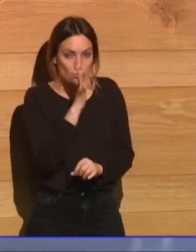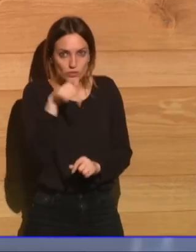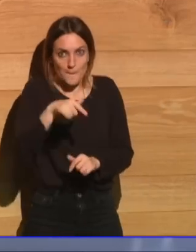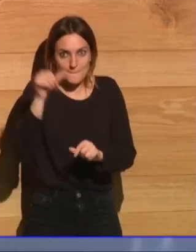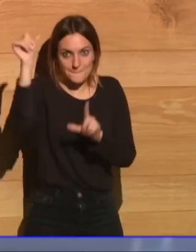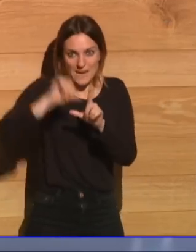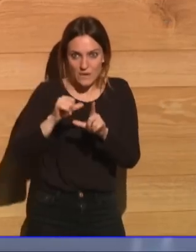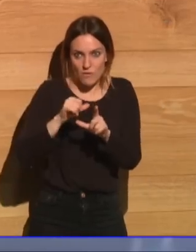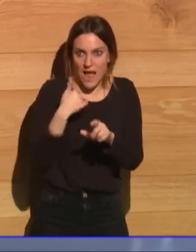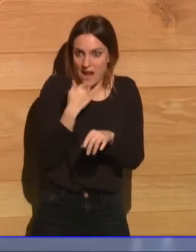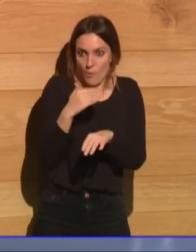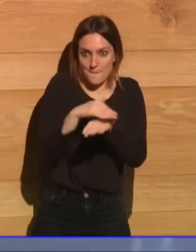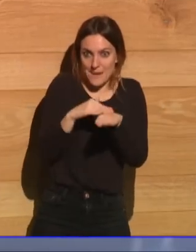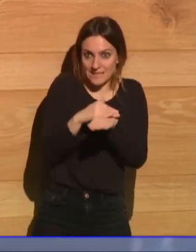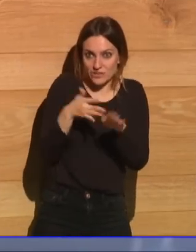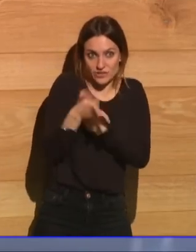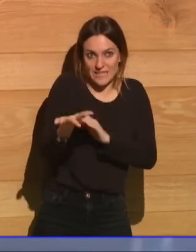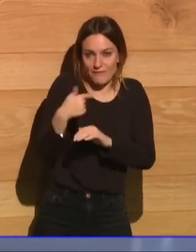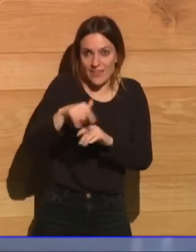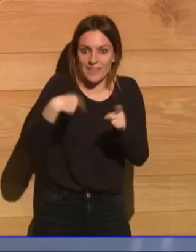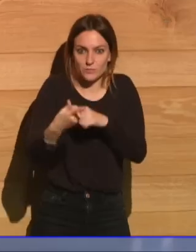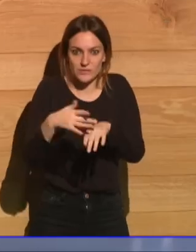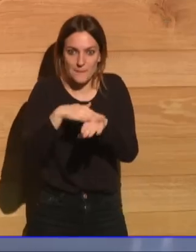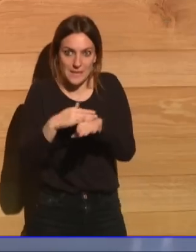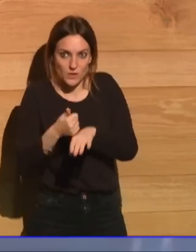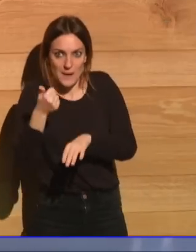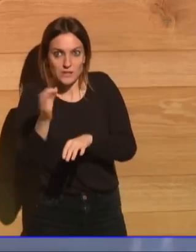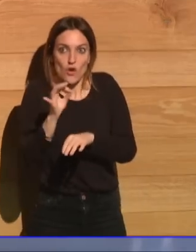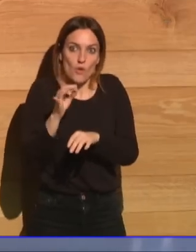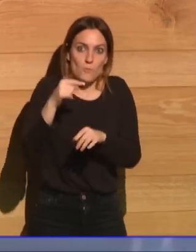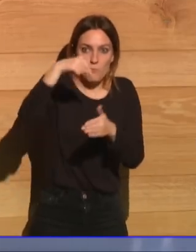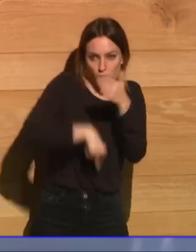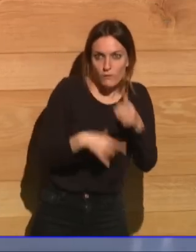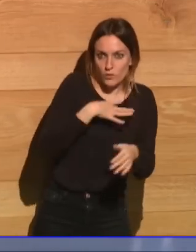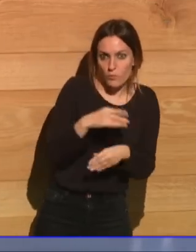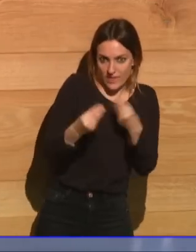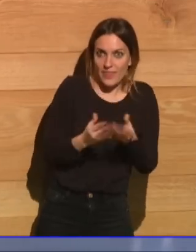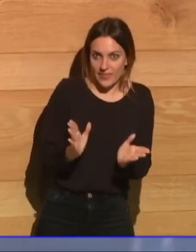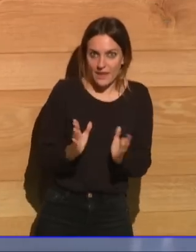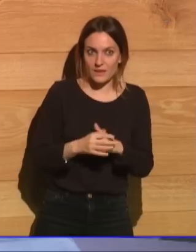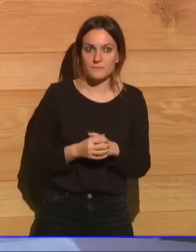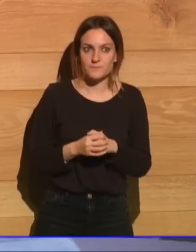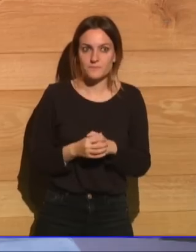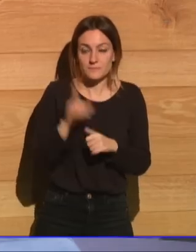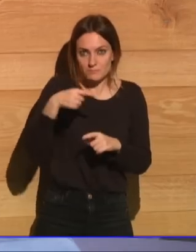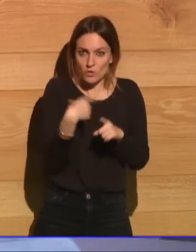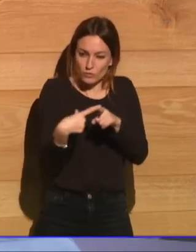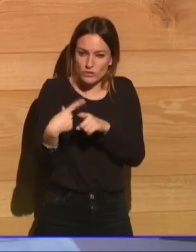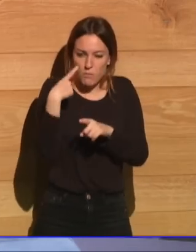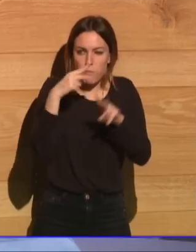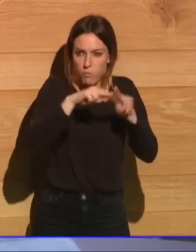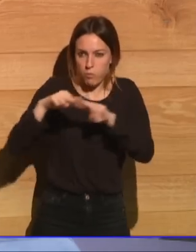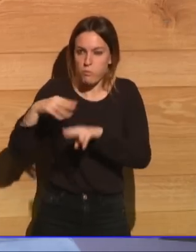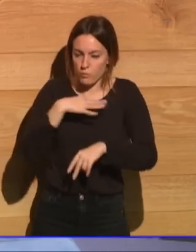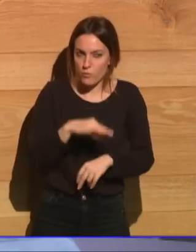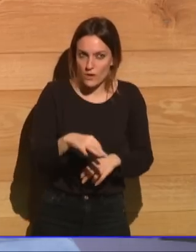porque la idea es tan básica que se puede hacer algo más básico o algo más tan profundo, tan fuerte como esto. y permitía explorar cosas. Es decir,